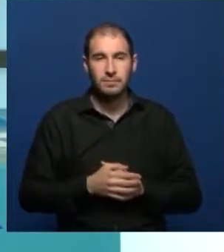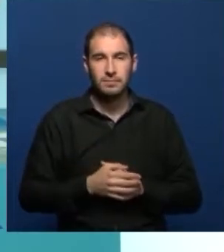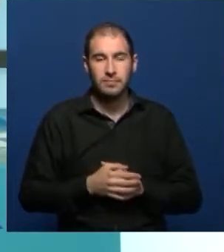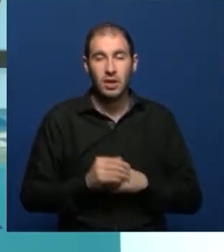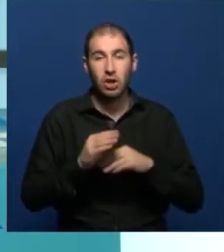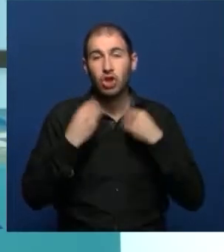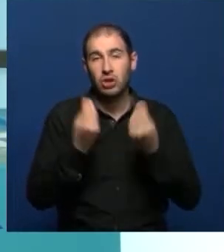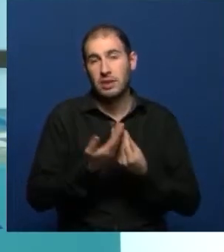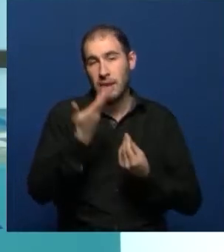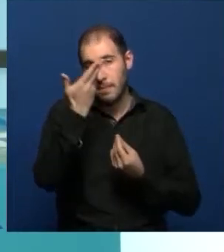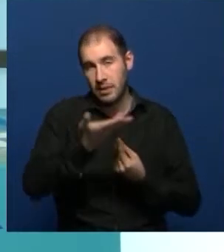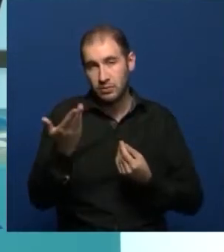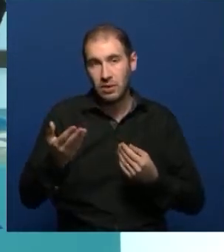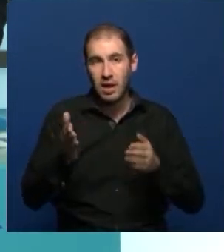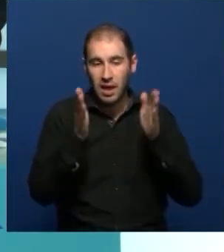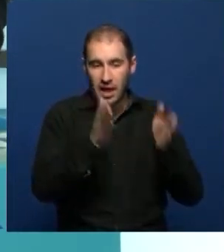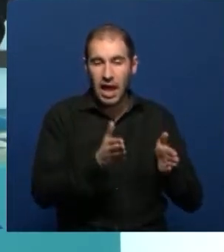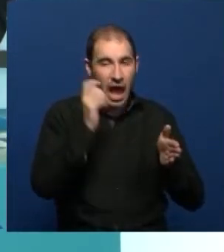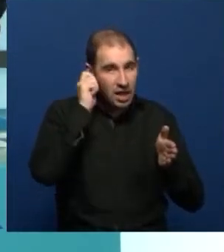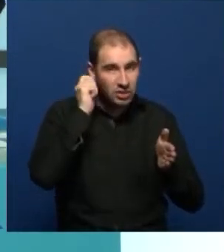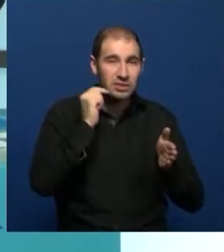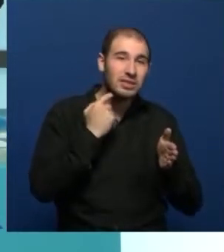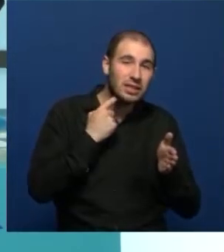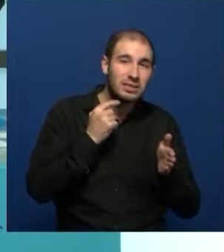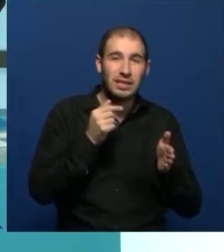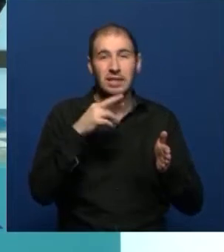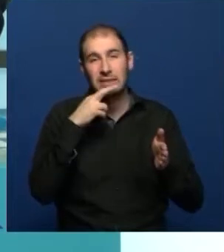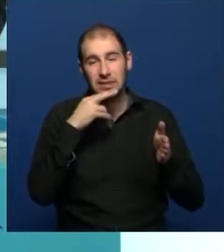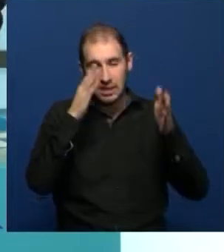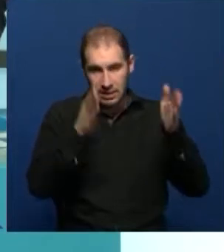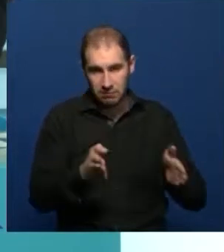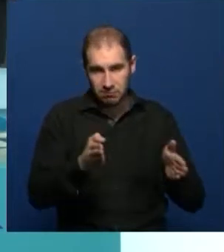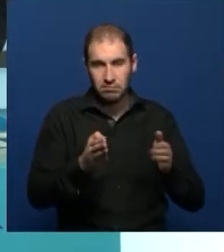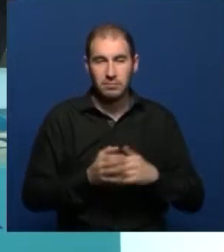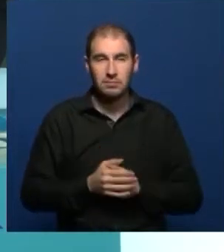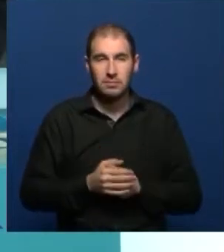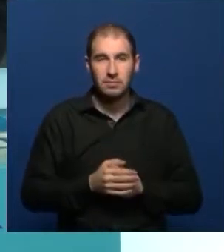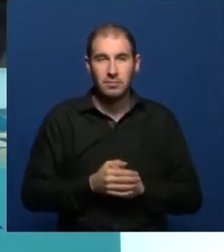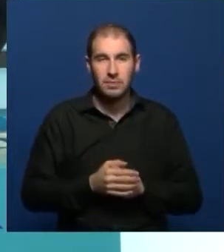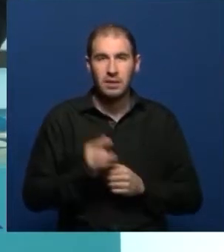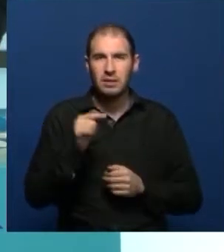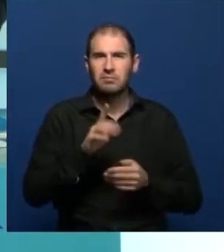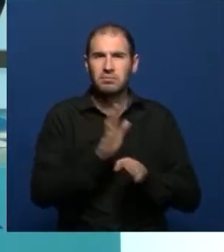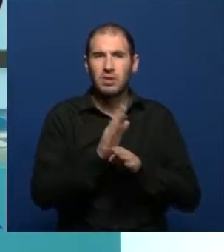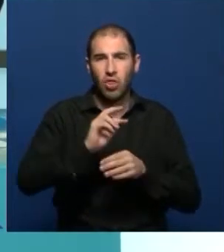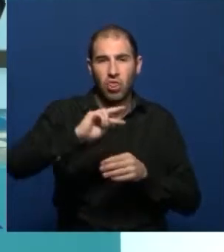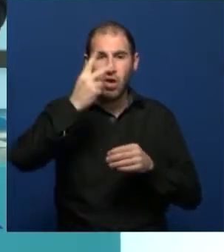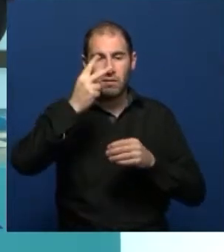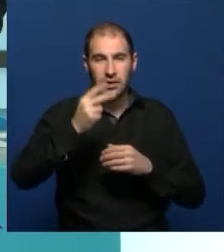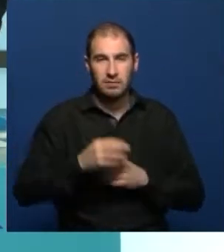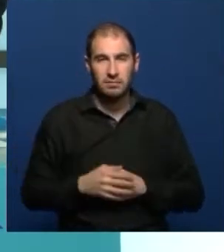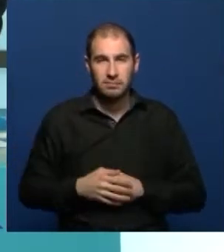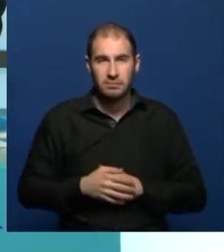de las personas que están en la franja etaria entre los 13 y los 17 años, es decir, que eso se traduce al doble, claro,